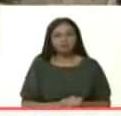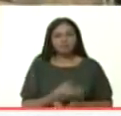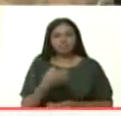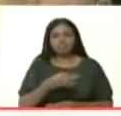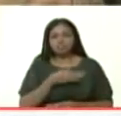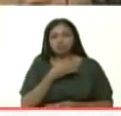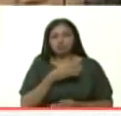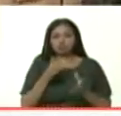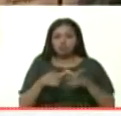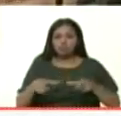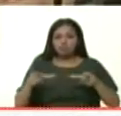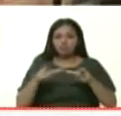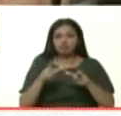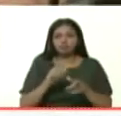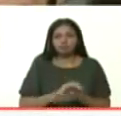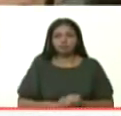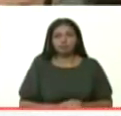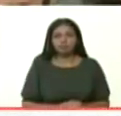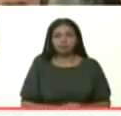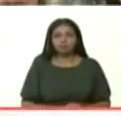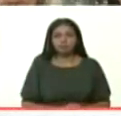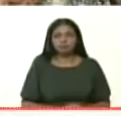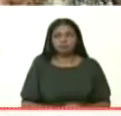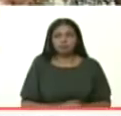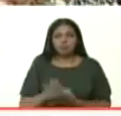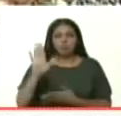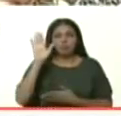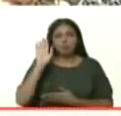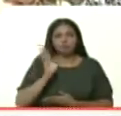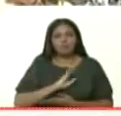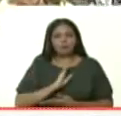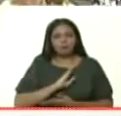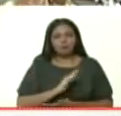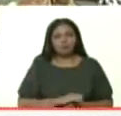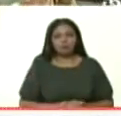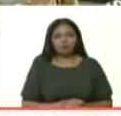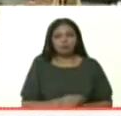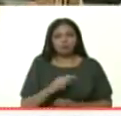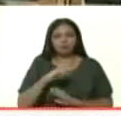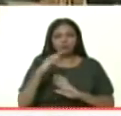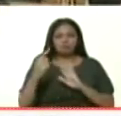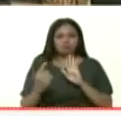sociedad. Es un compromiso total